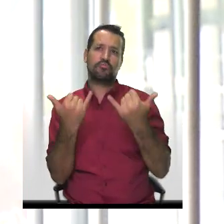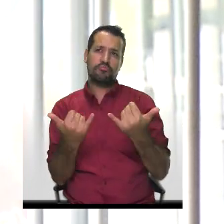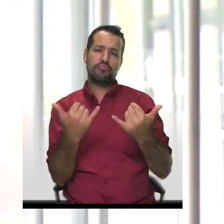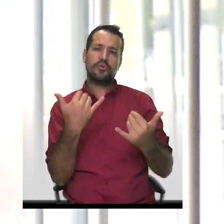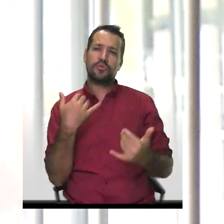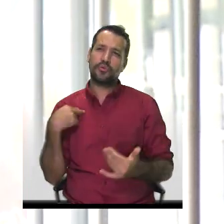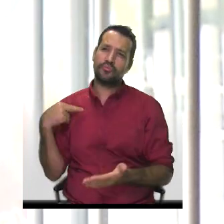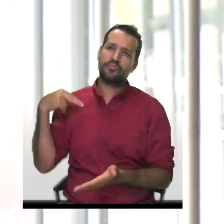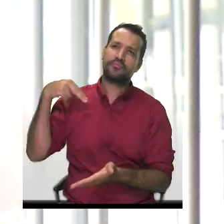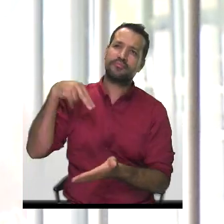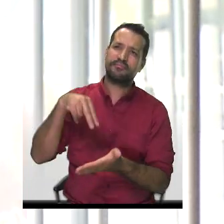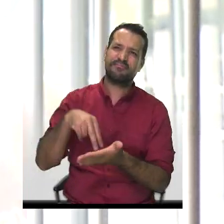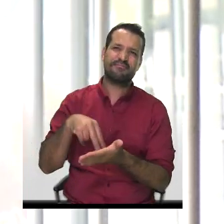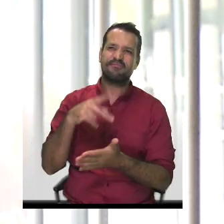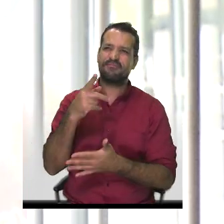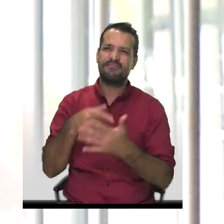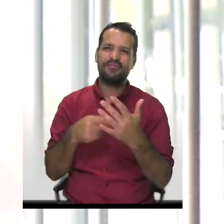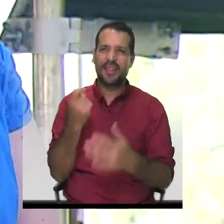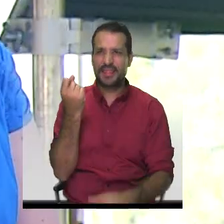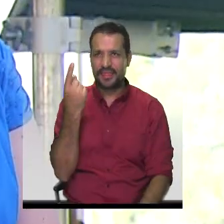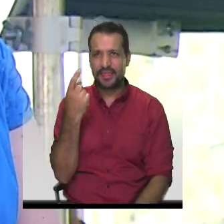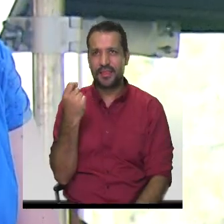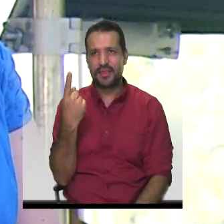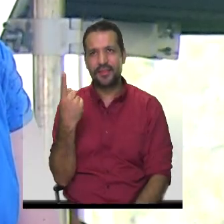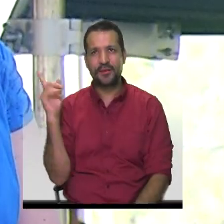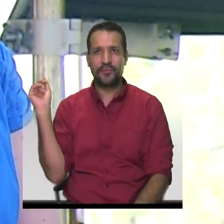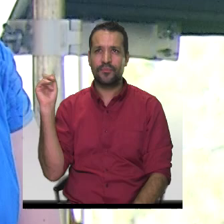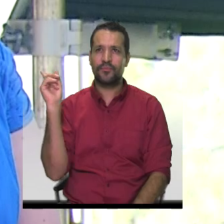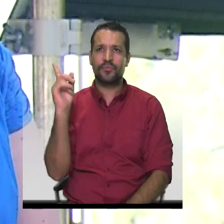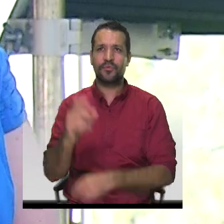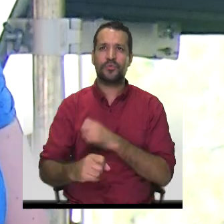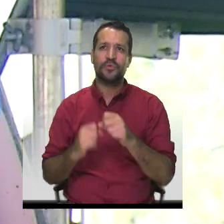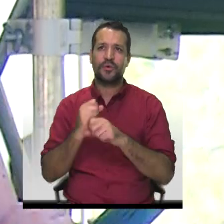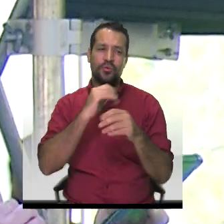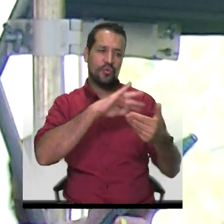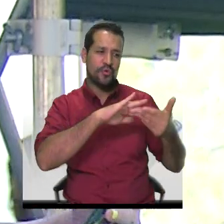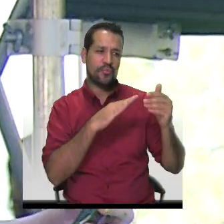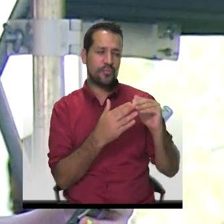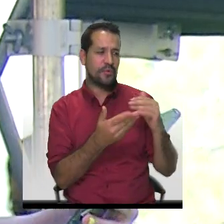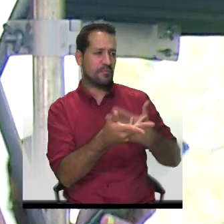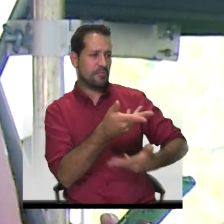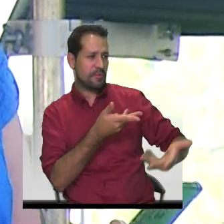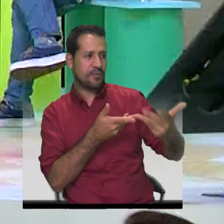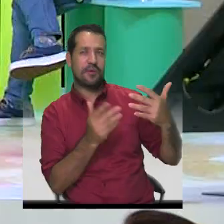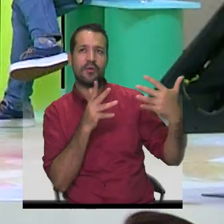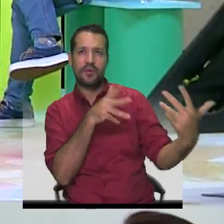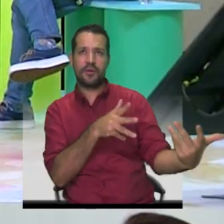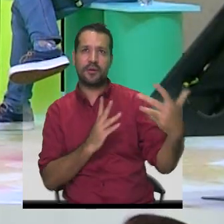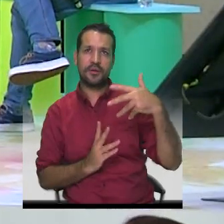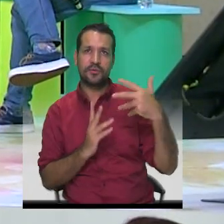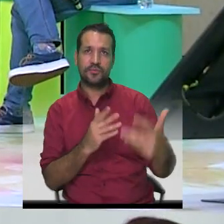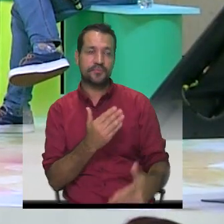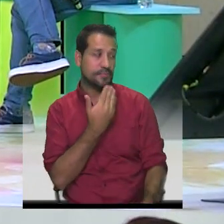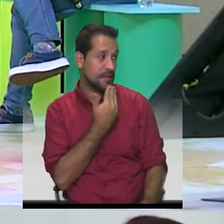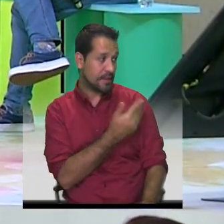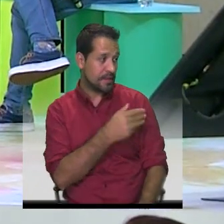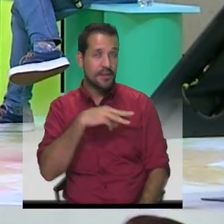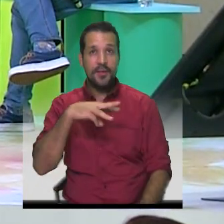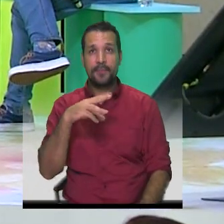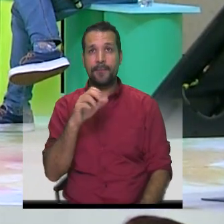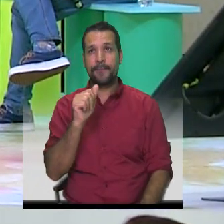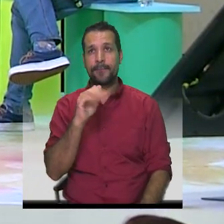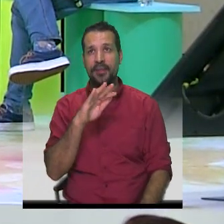de entender y haber trabajado pues, durante tantos años con las comunidades. Claro que sí, gracias Mate,